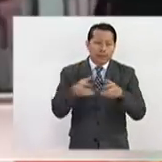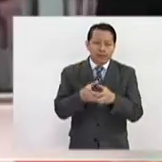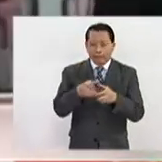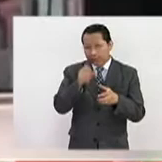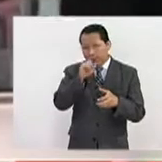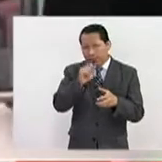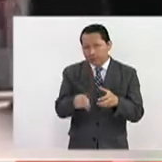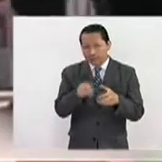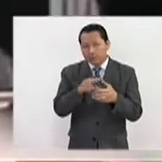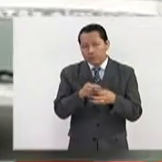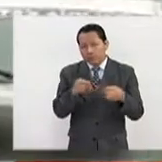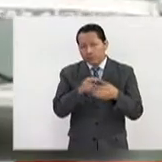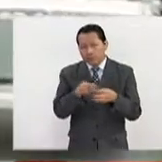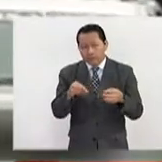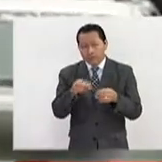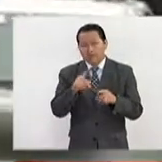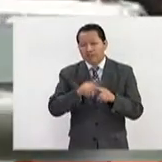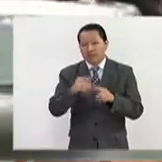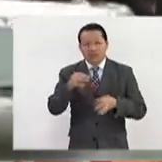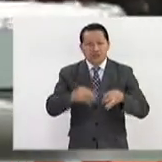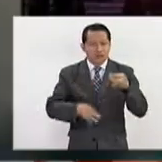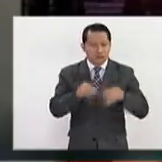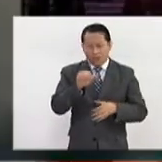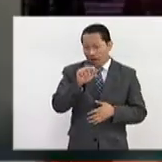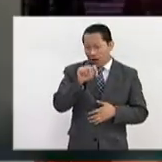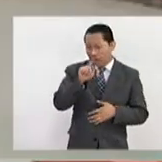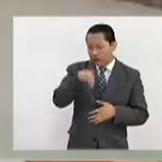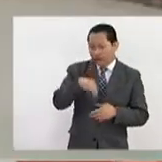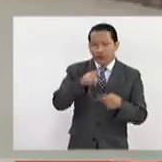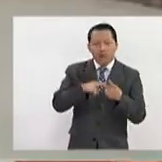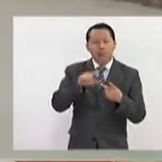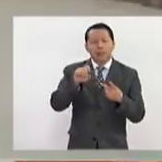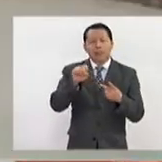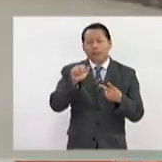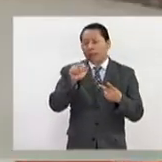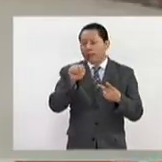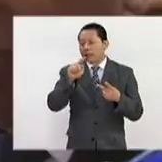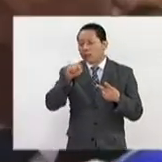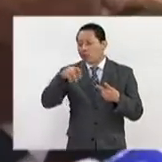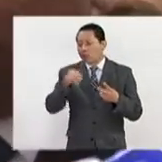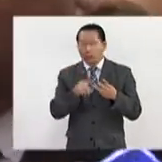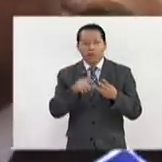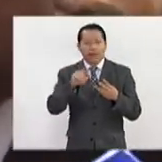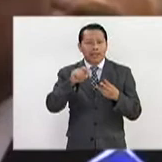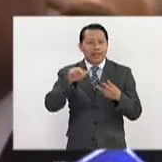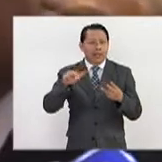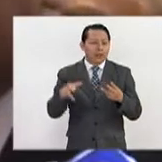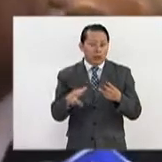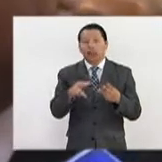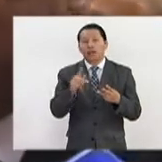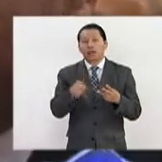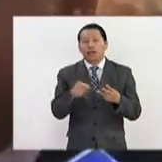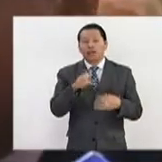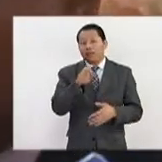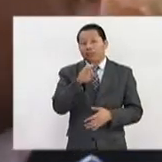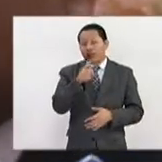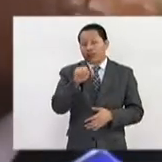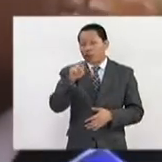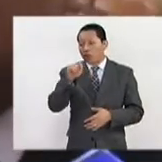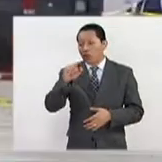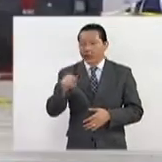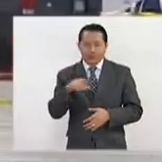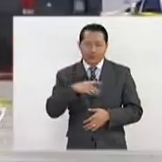este cártel en las cortes de Austin, San Antonio y del Río. A Fidel Herrera lo incriminó Efraín Torres, alias